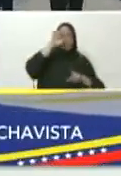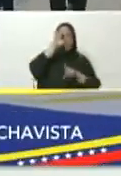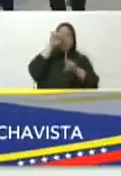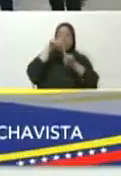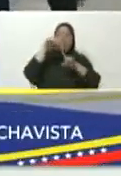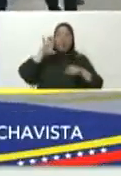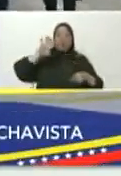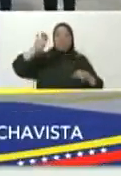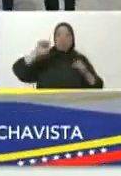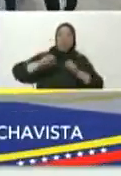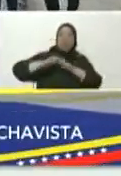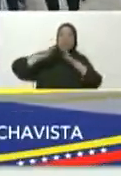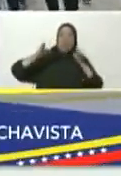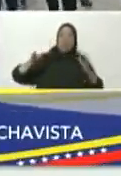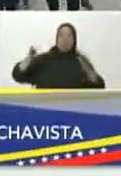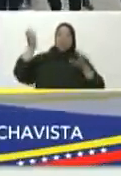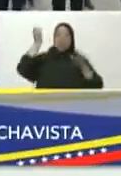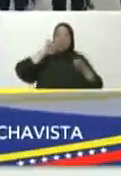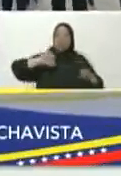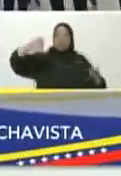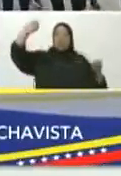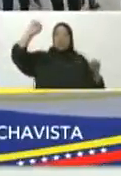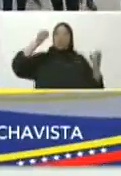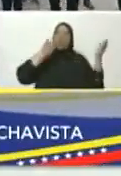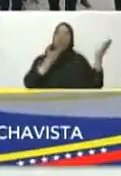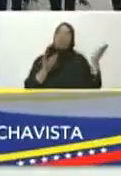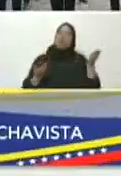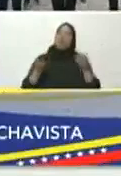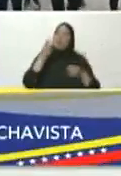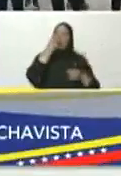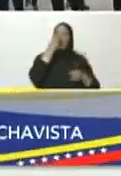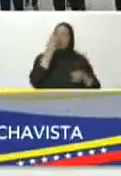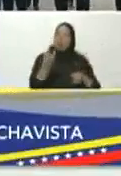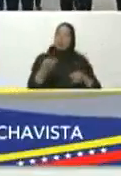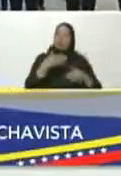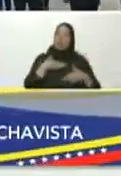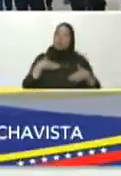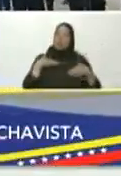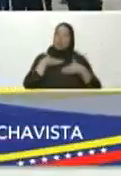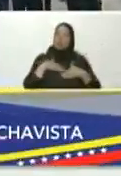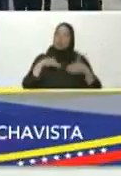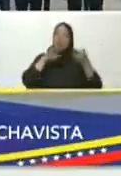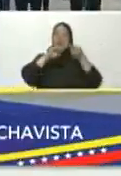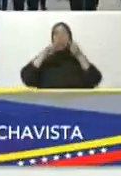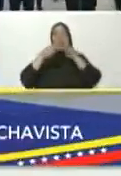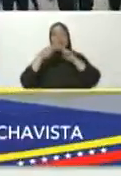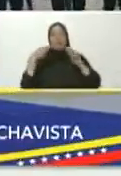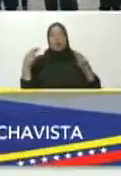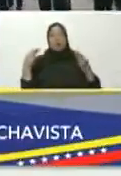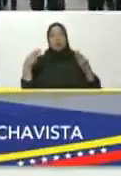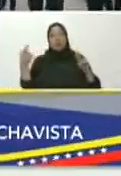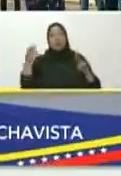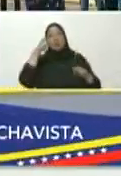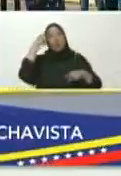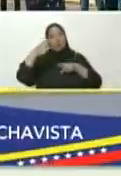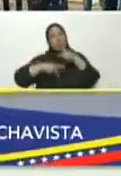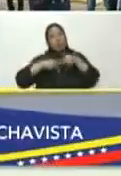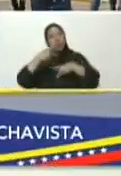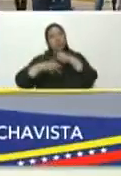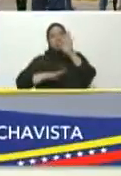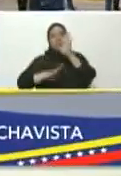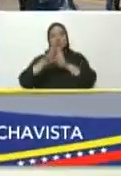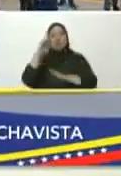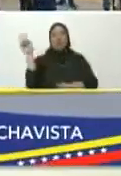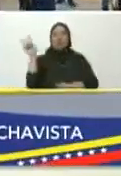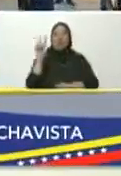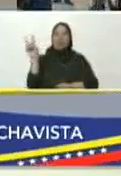de la patria grande, la patria socialista. Bienvenido todo el que quiera construir el bienestar, la paz, la estabilidad, el progreso, el crecimiento